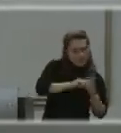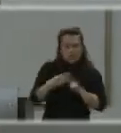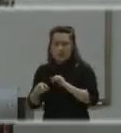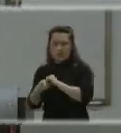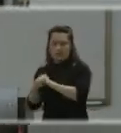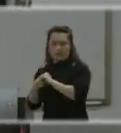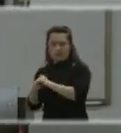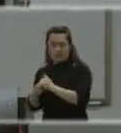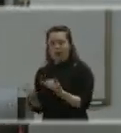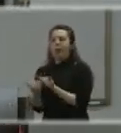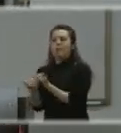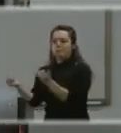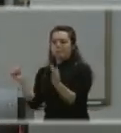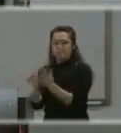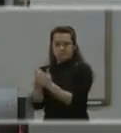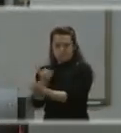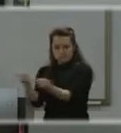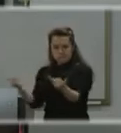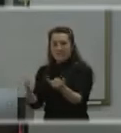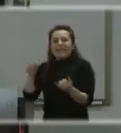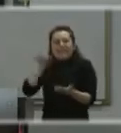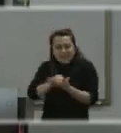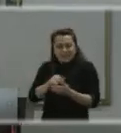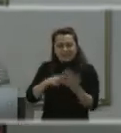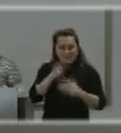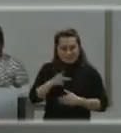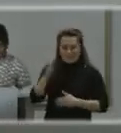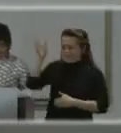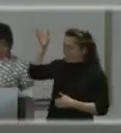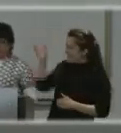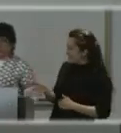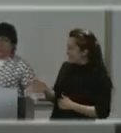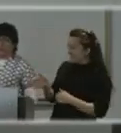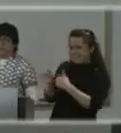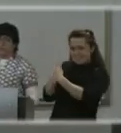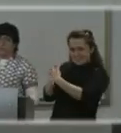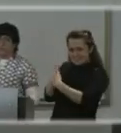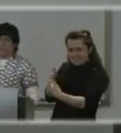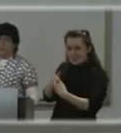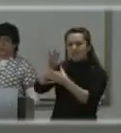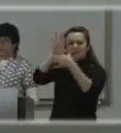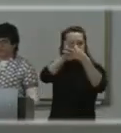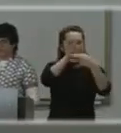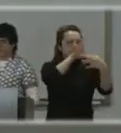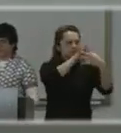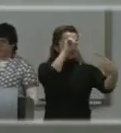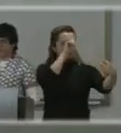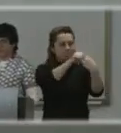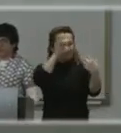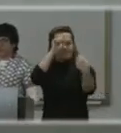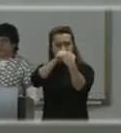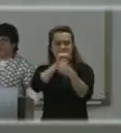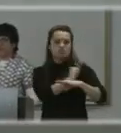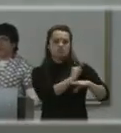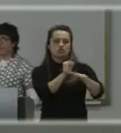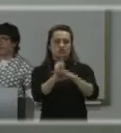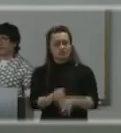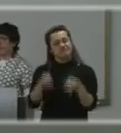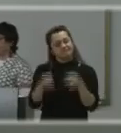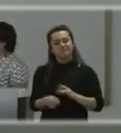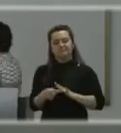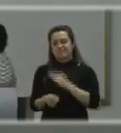este proyecto hace parte de lo que estamos haciendo en coalición con diferentes organizaciones para que eso sea cierto. Quiero